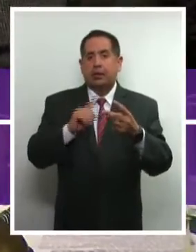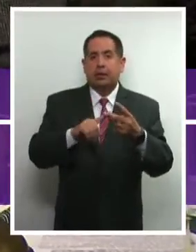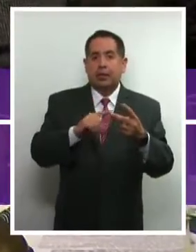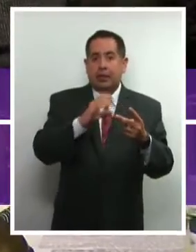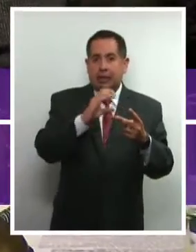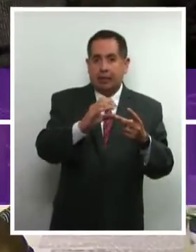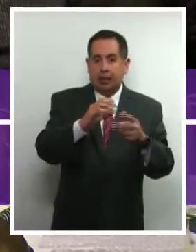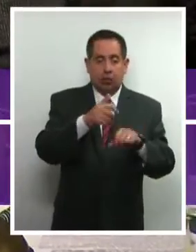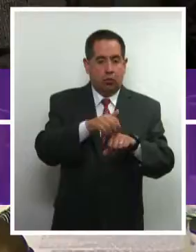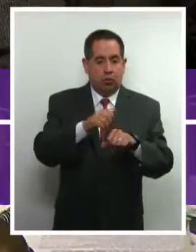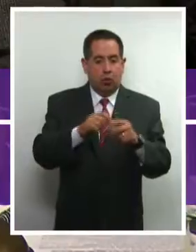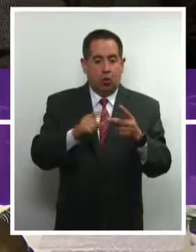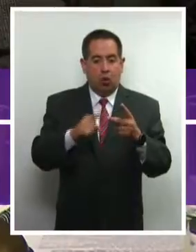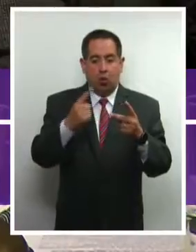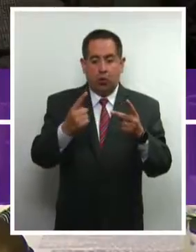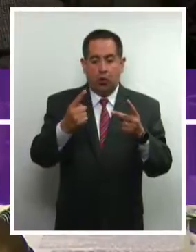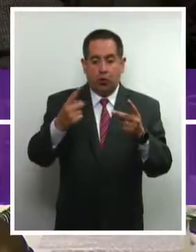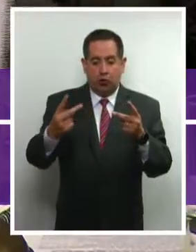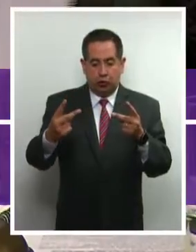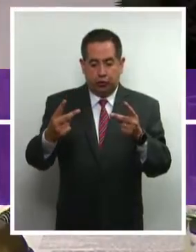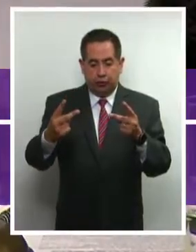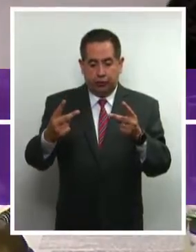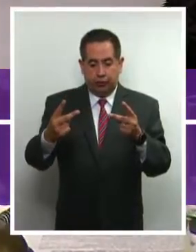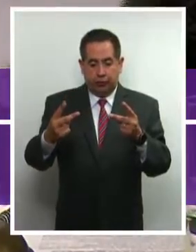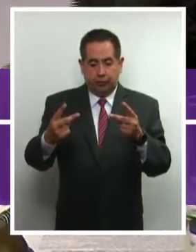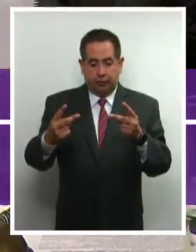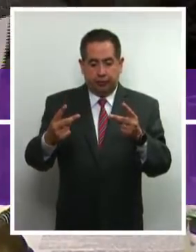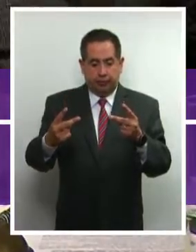C en sus numerales 1 y 2.